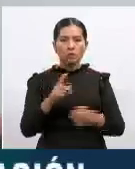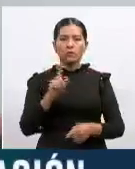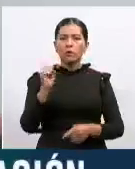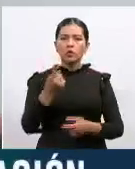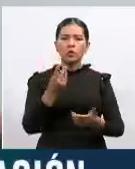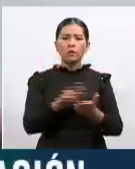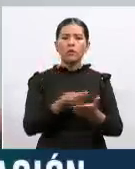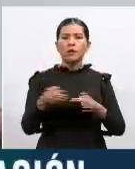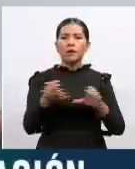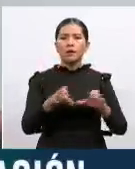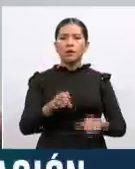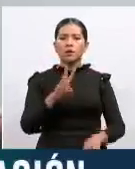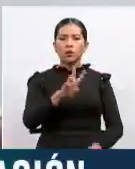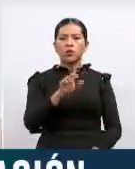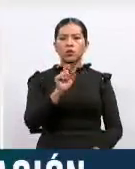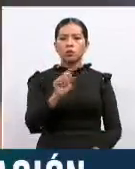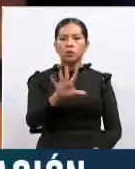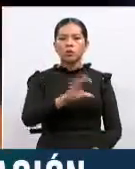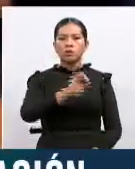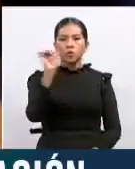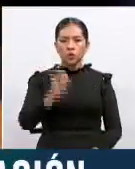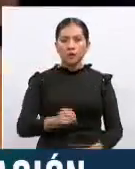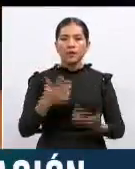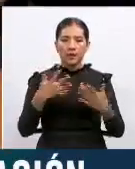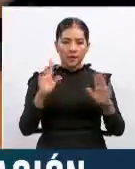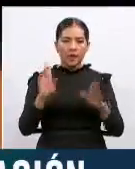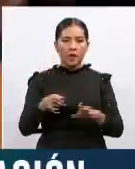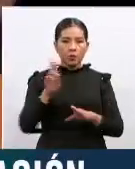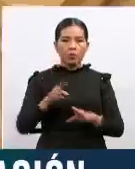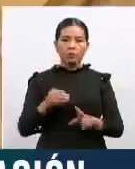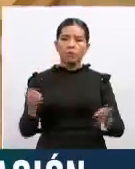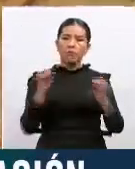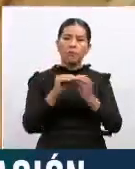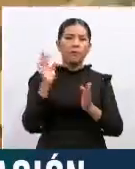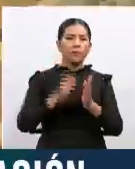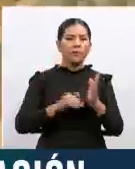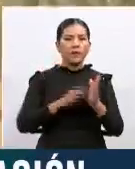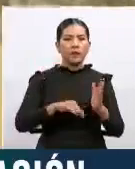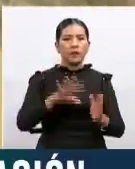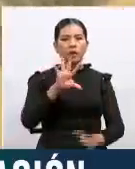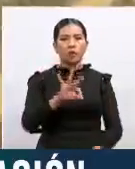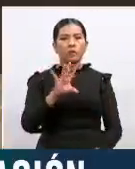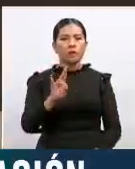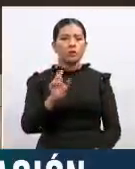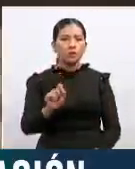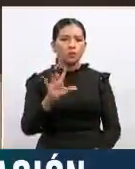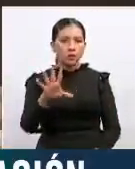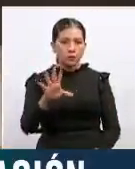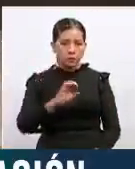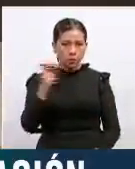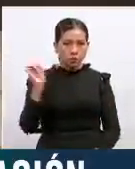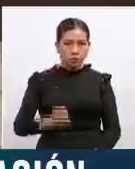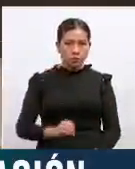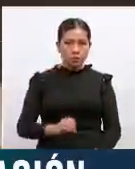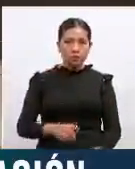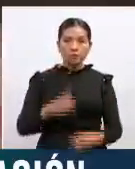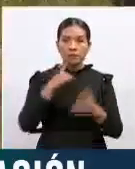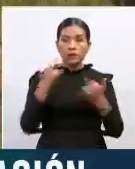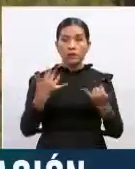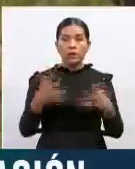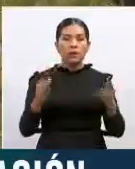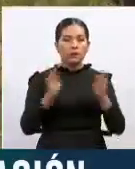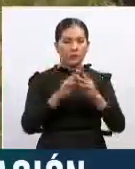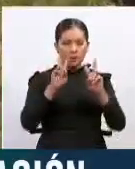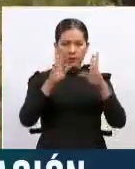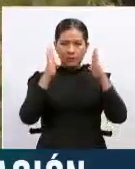el 25 por ciento más de 150 millones de bolivianos es lo que se destinó a esta área pero lo que llama la atención es que unidades educativas